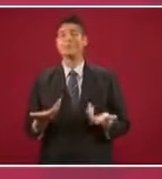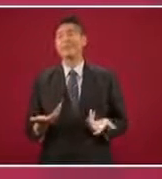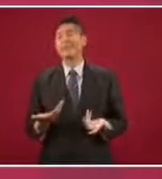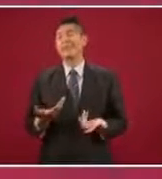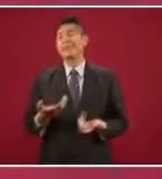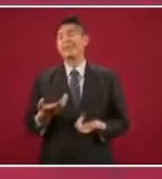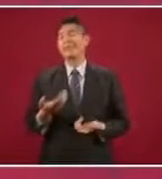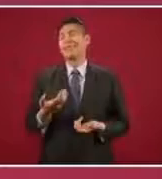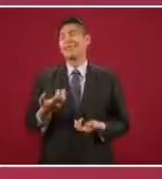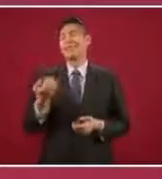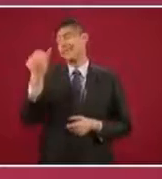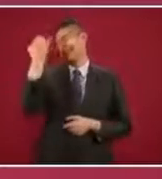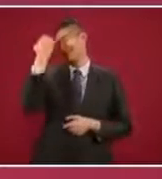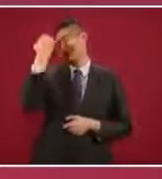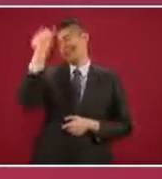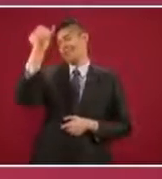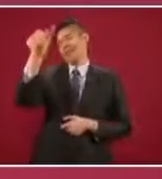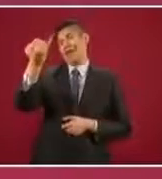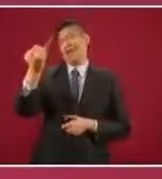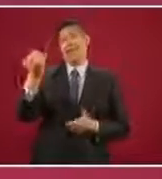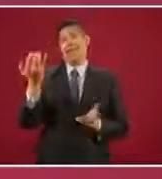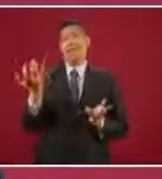imagínense los que